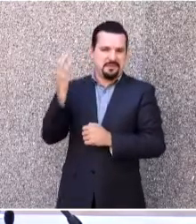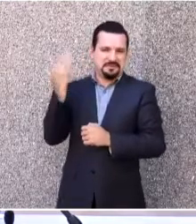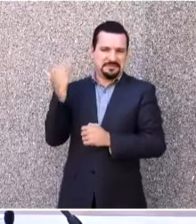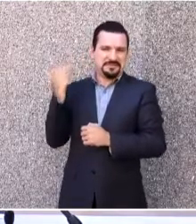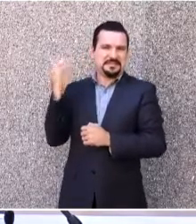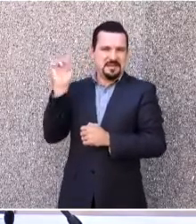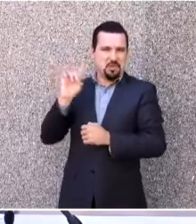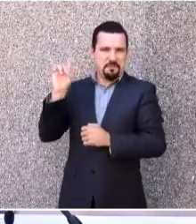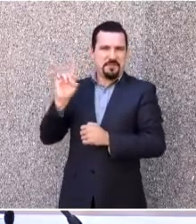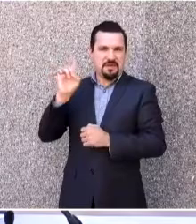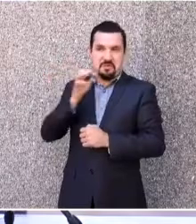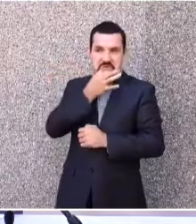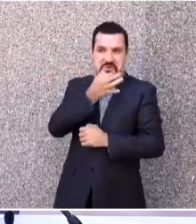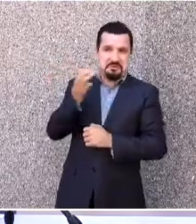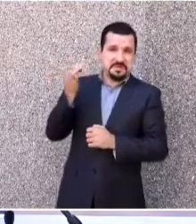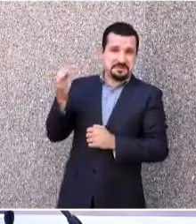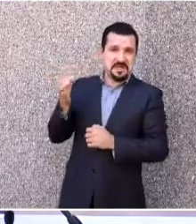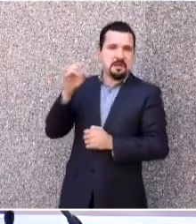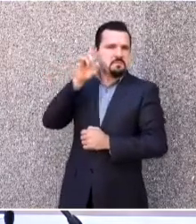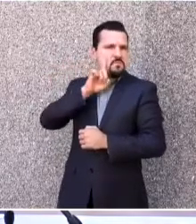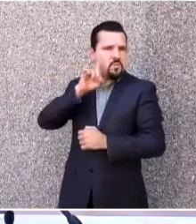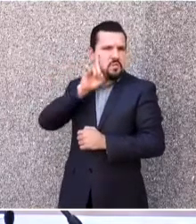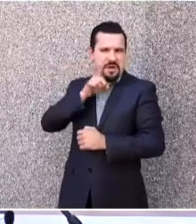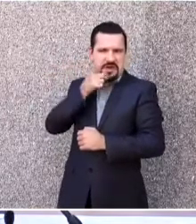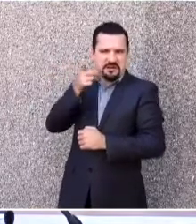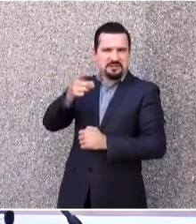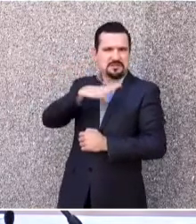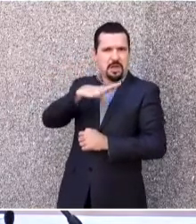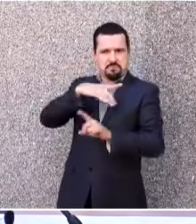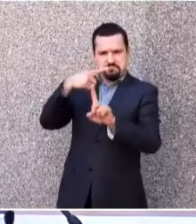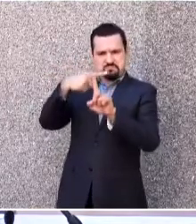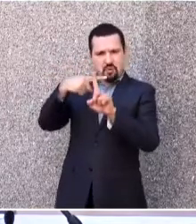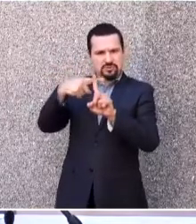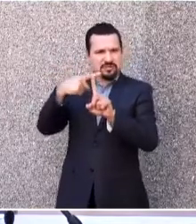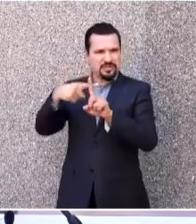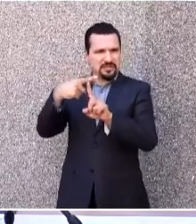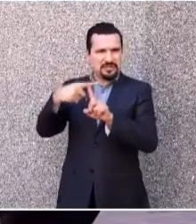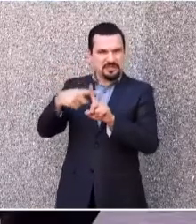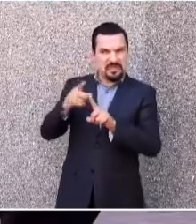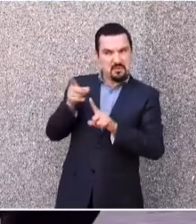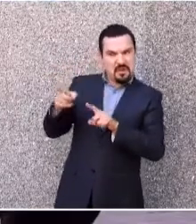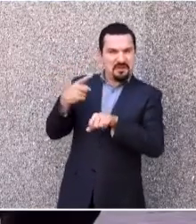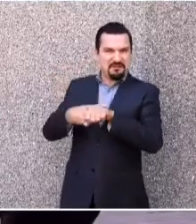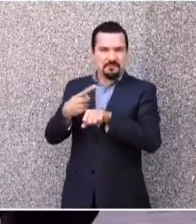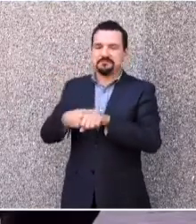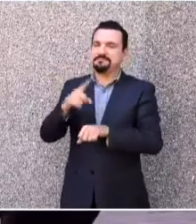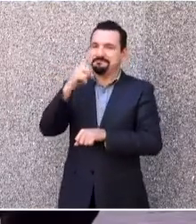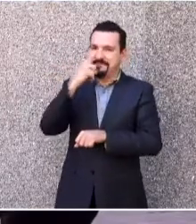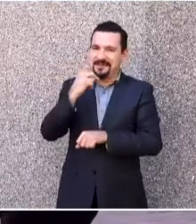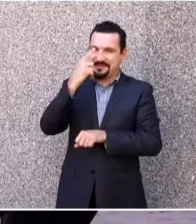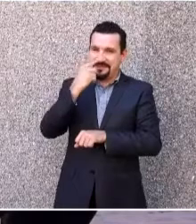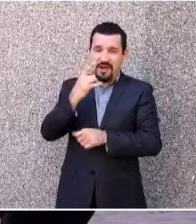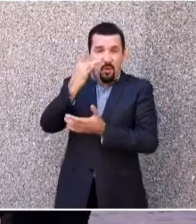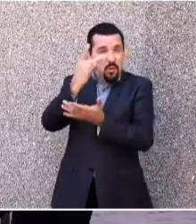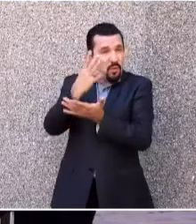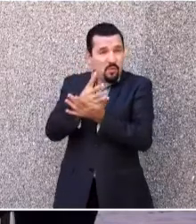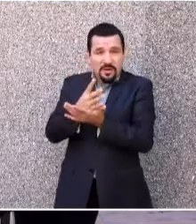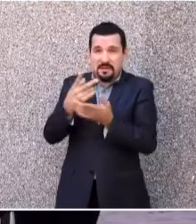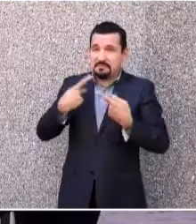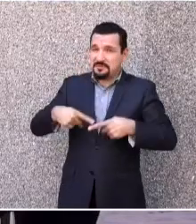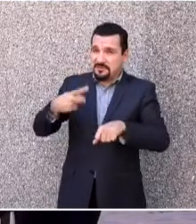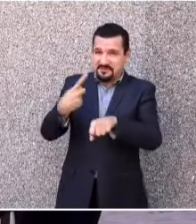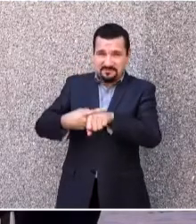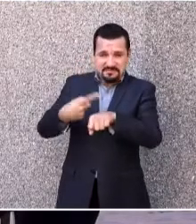una joven con un caso positivo, no era positivo. Los únicos casos confirmados que